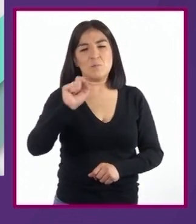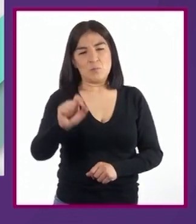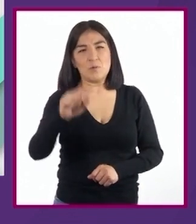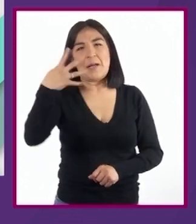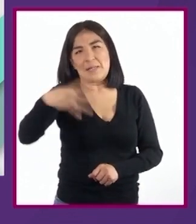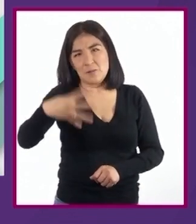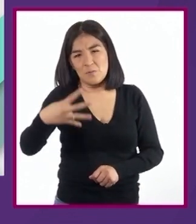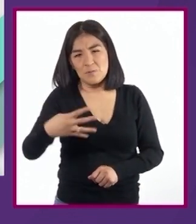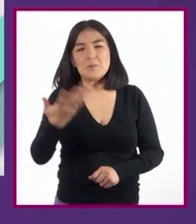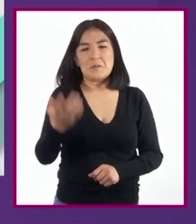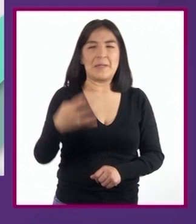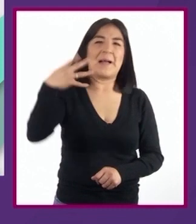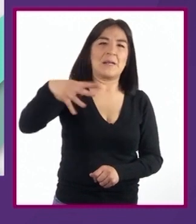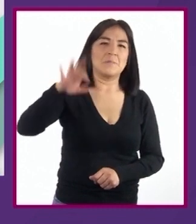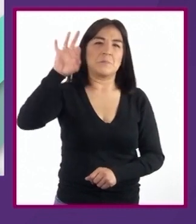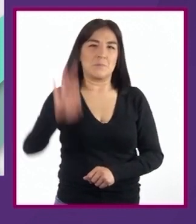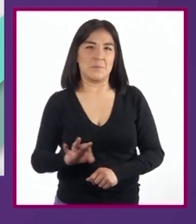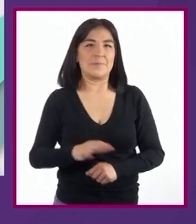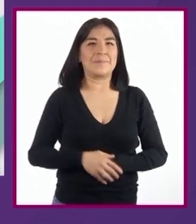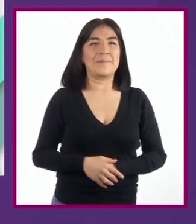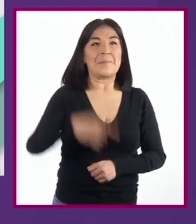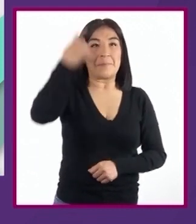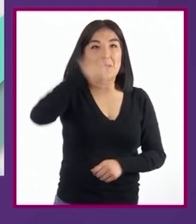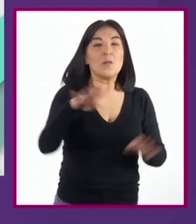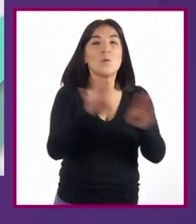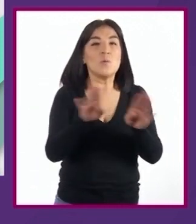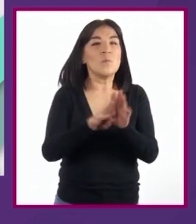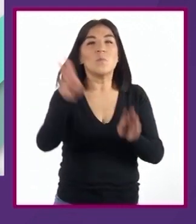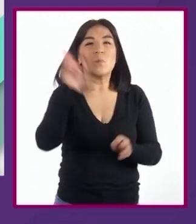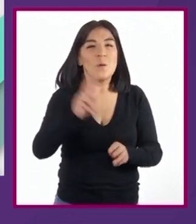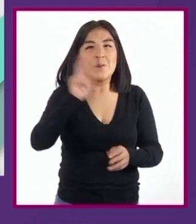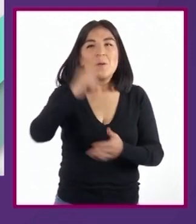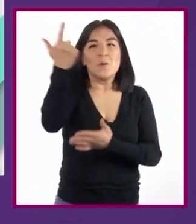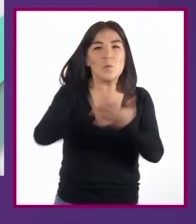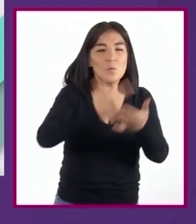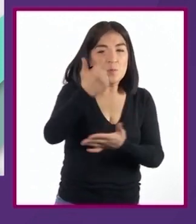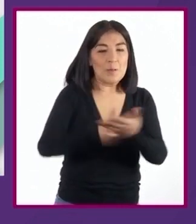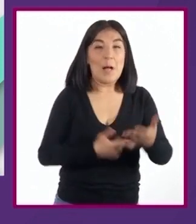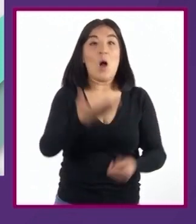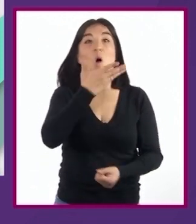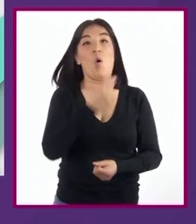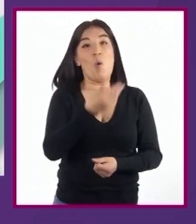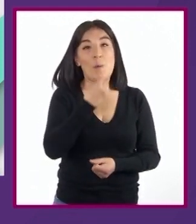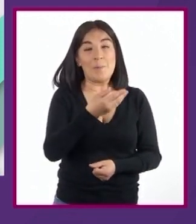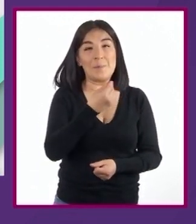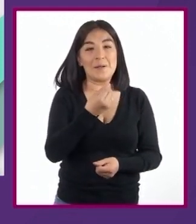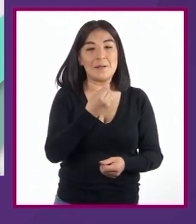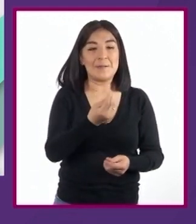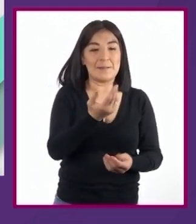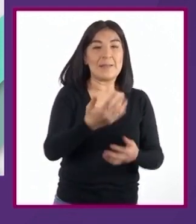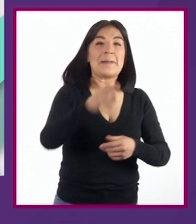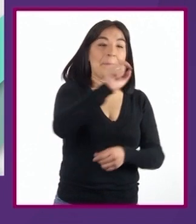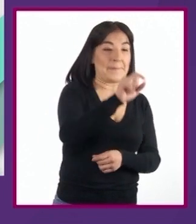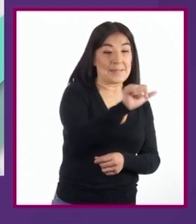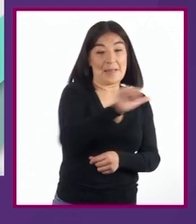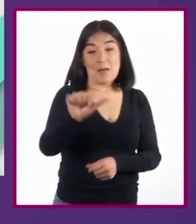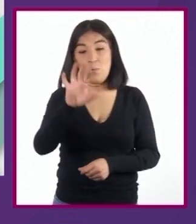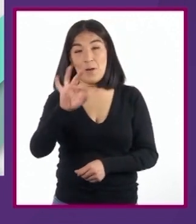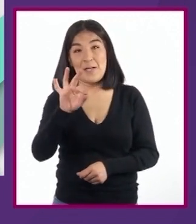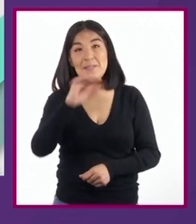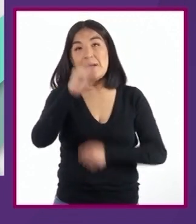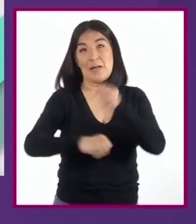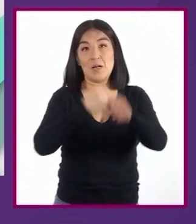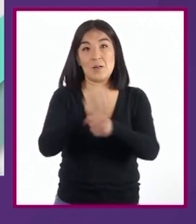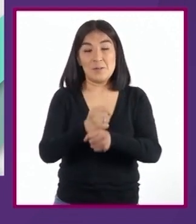14%. Ahora, para calcular la probabilidad de que un hombre de entre 20 y 40 años tenga